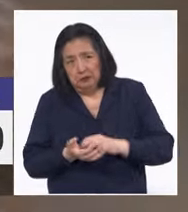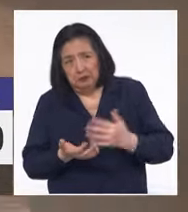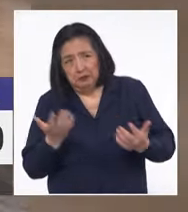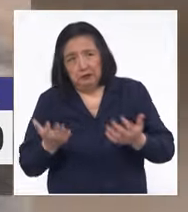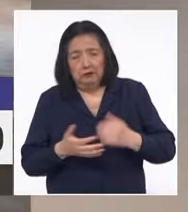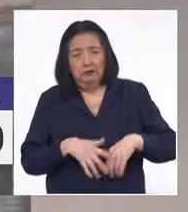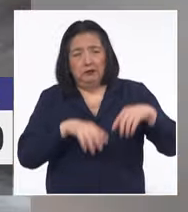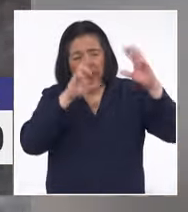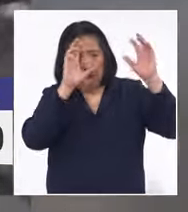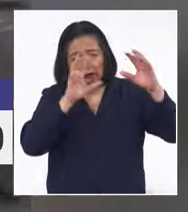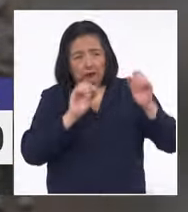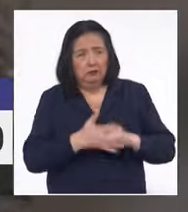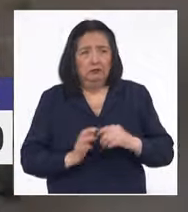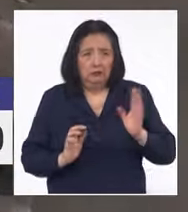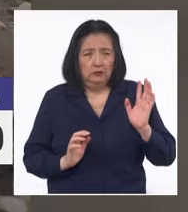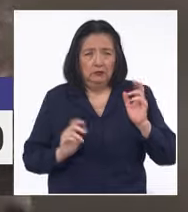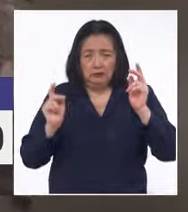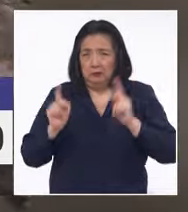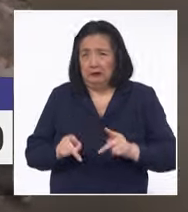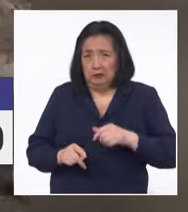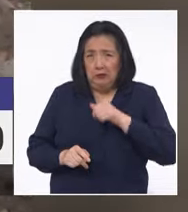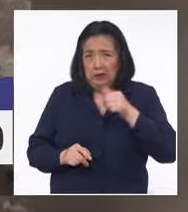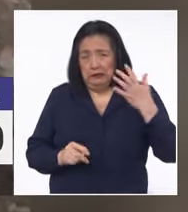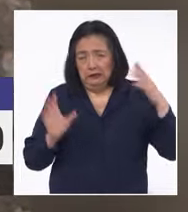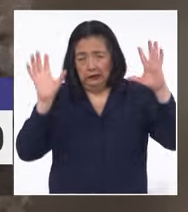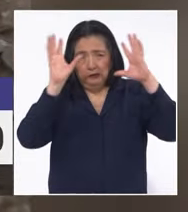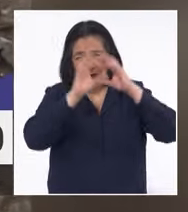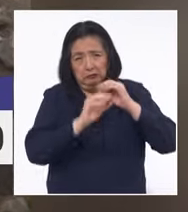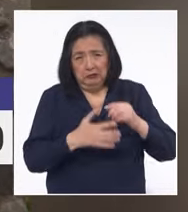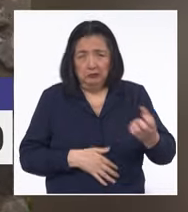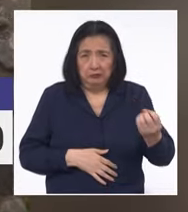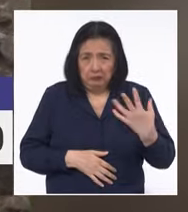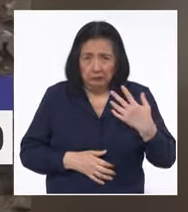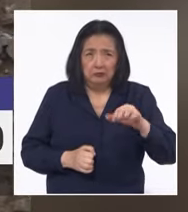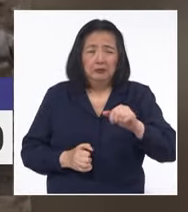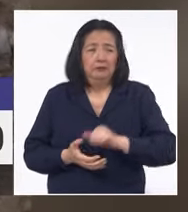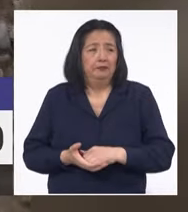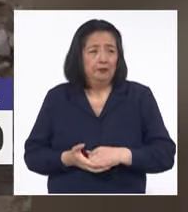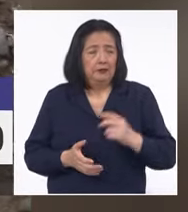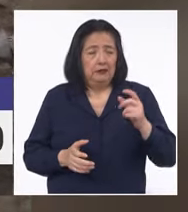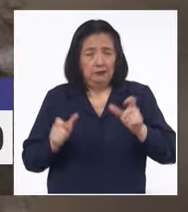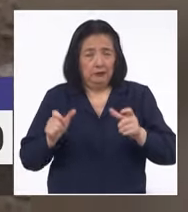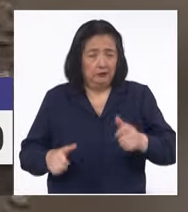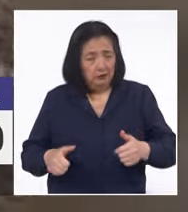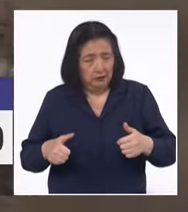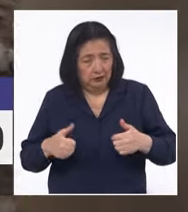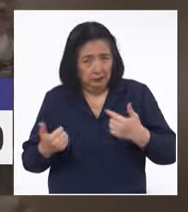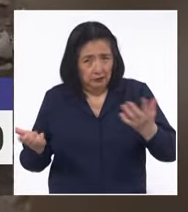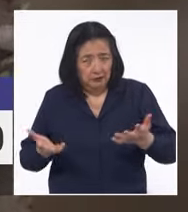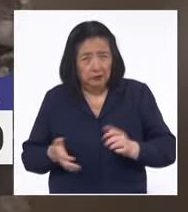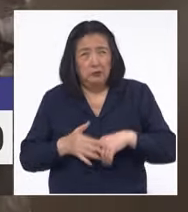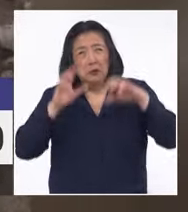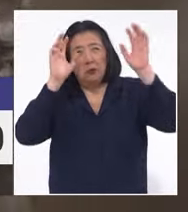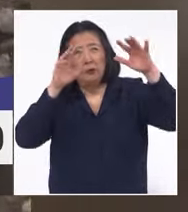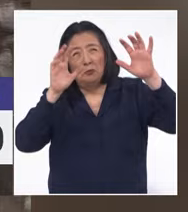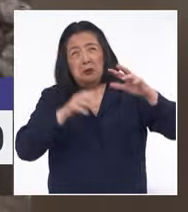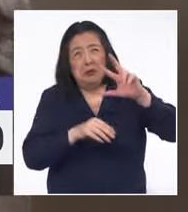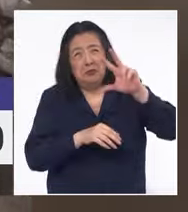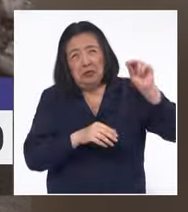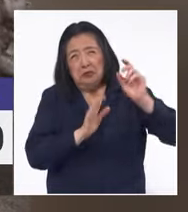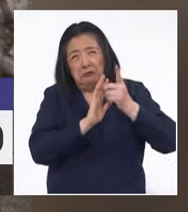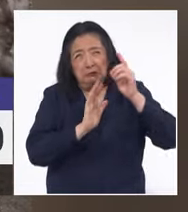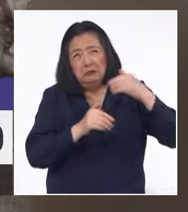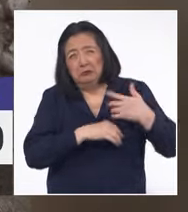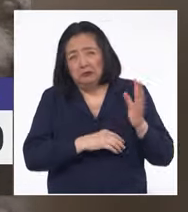estas lluvias como las que ocurrieron justamente anoche. Fue, según lo que nos indicaron los vecinos, fue una lluvia que no duró más de media hora.